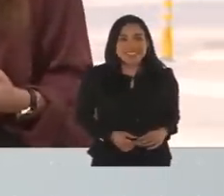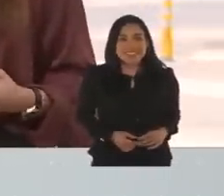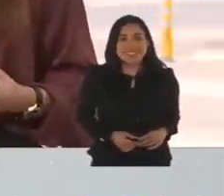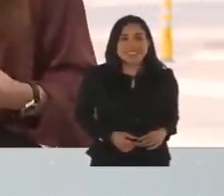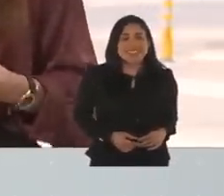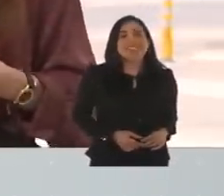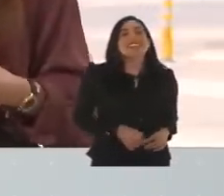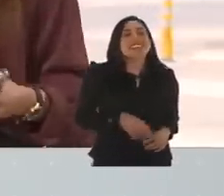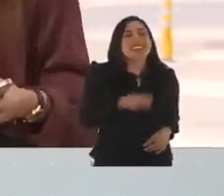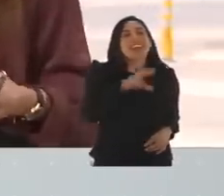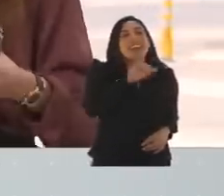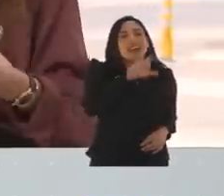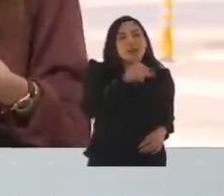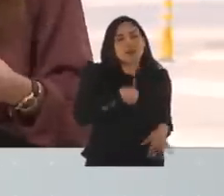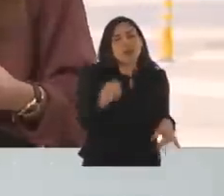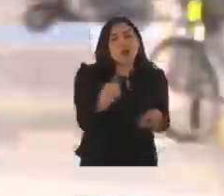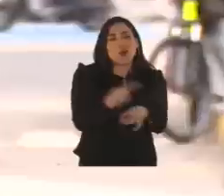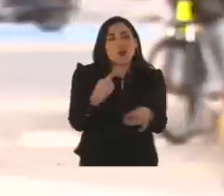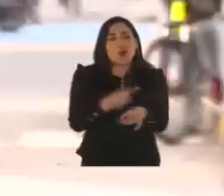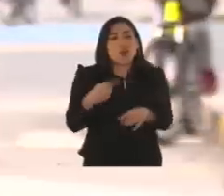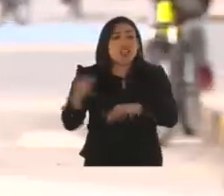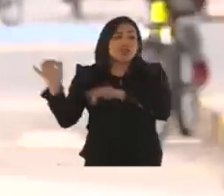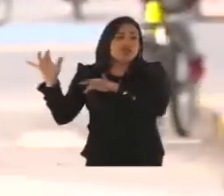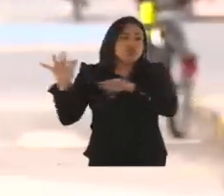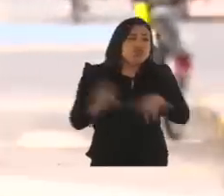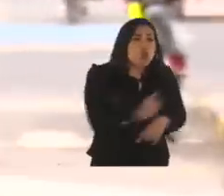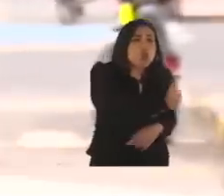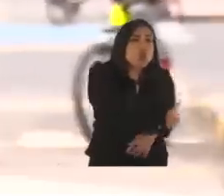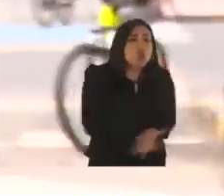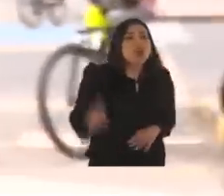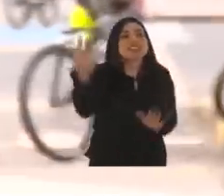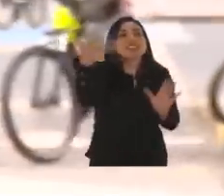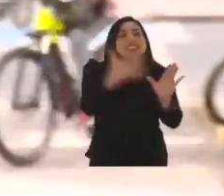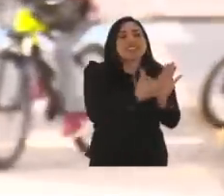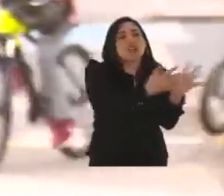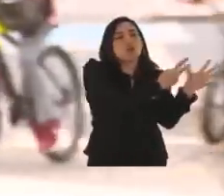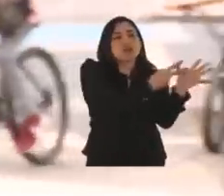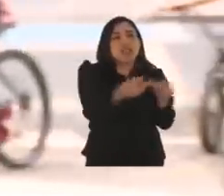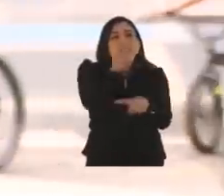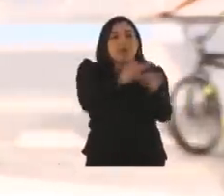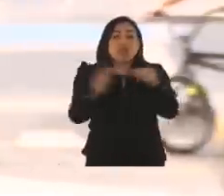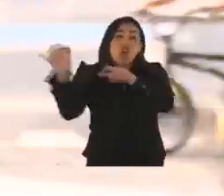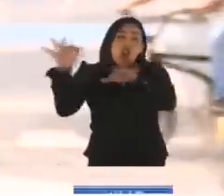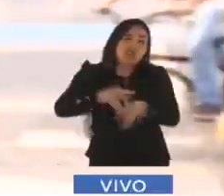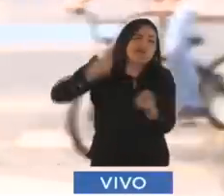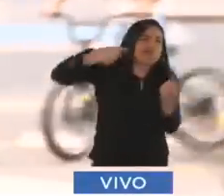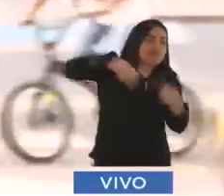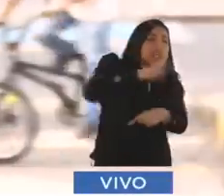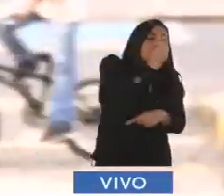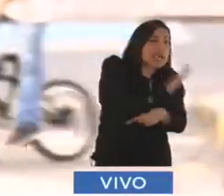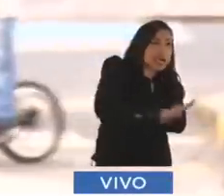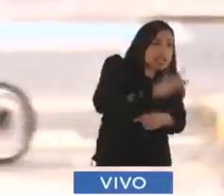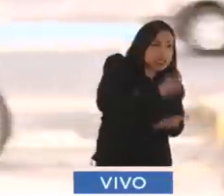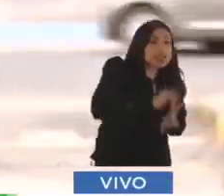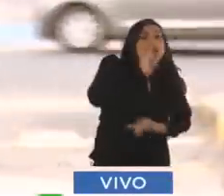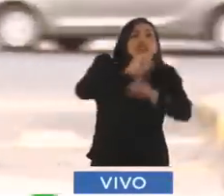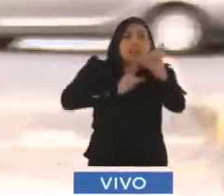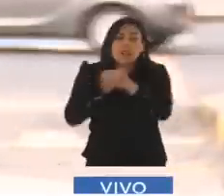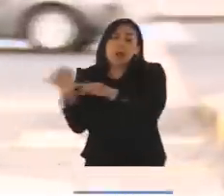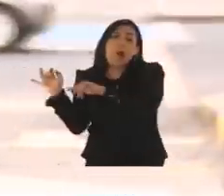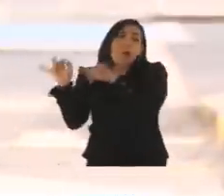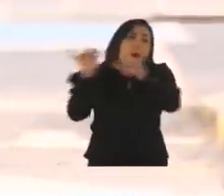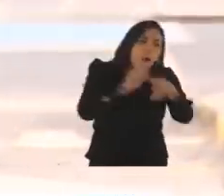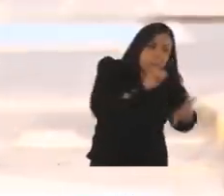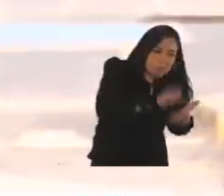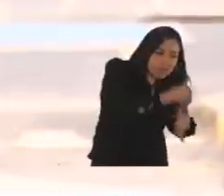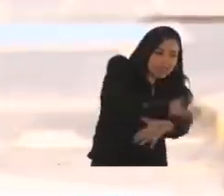Juan Camilo, así es. Han llegado aproximadamente 5.700 turistas nacionales e